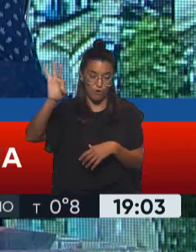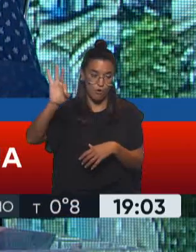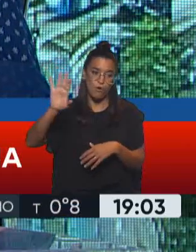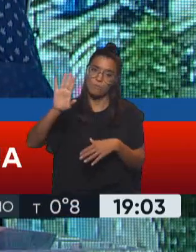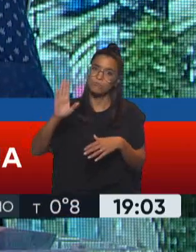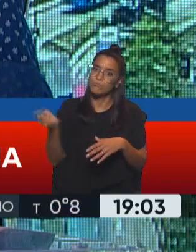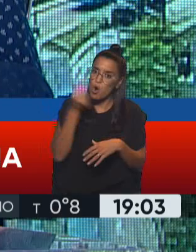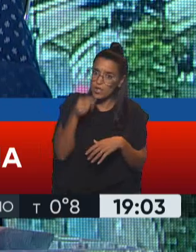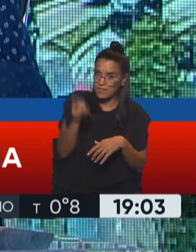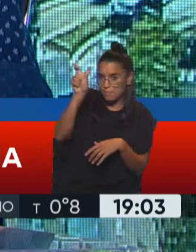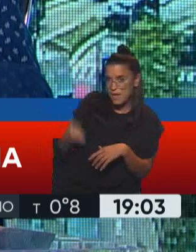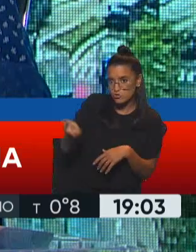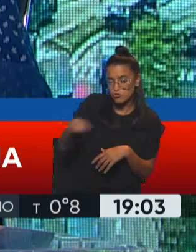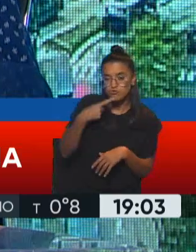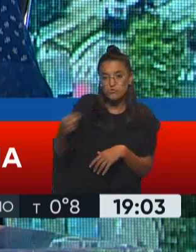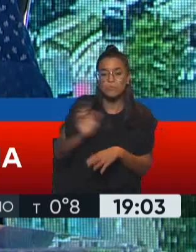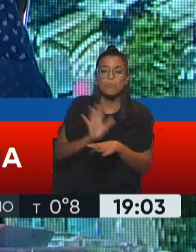trama.